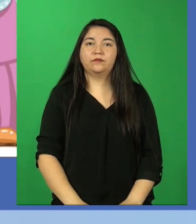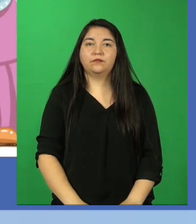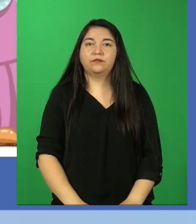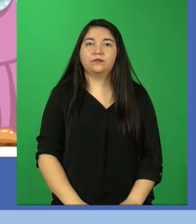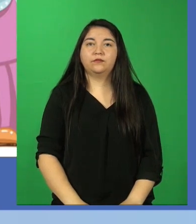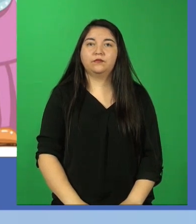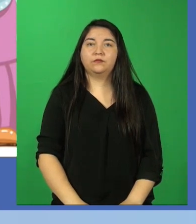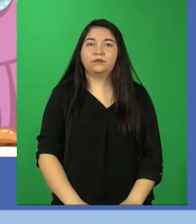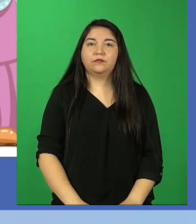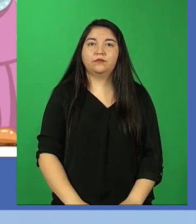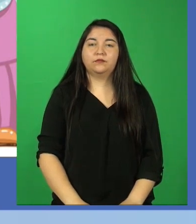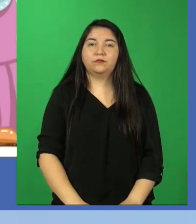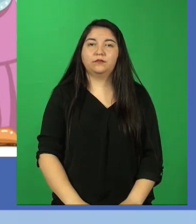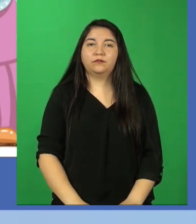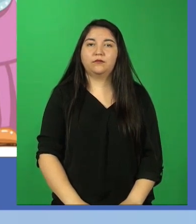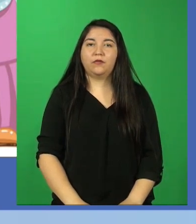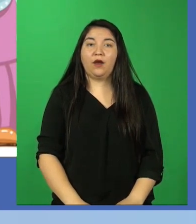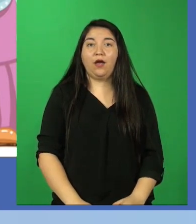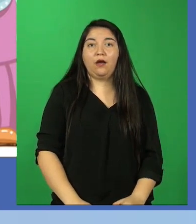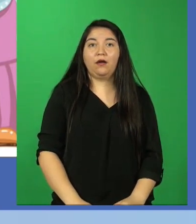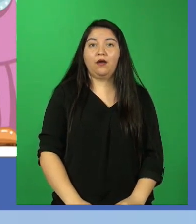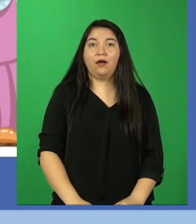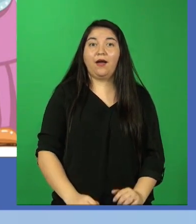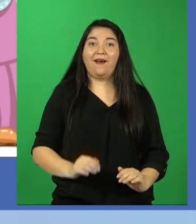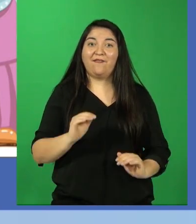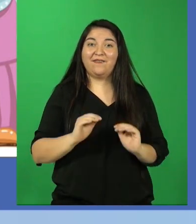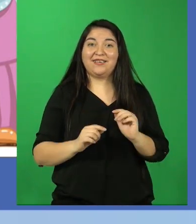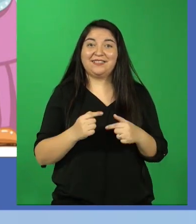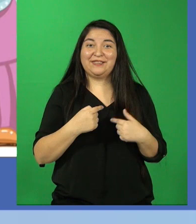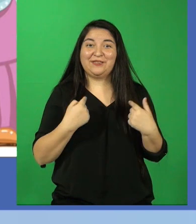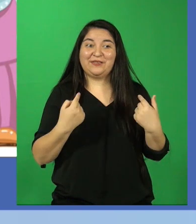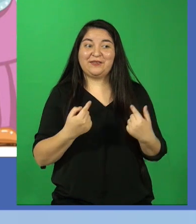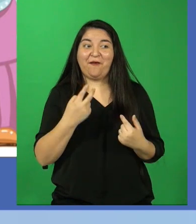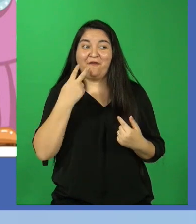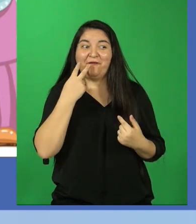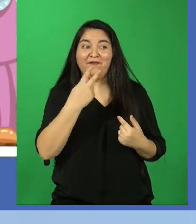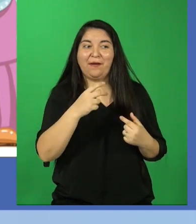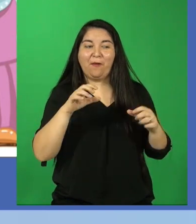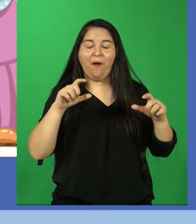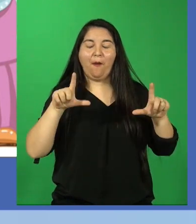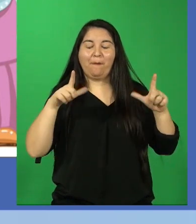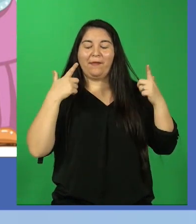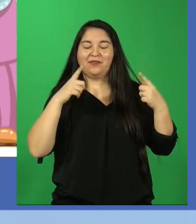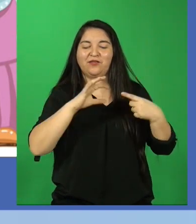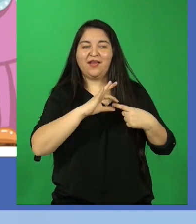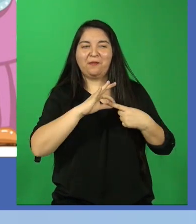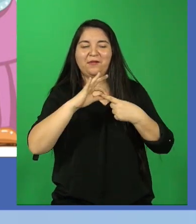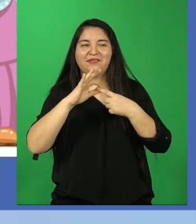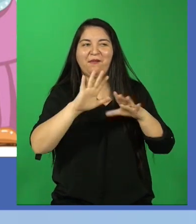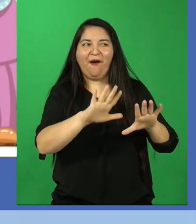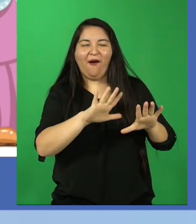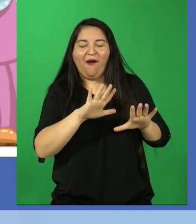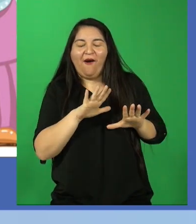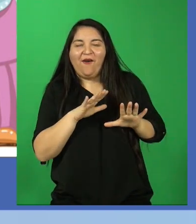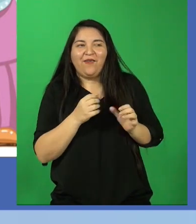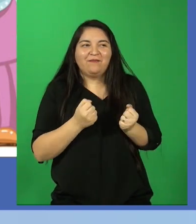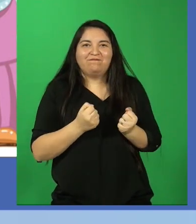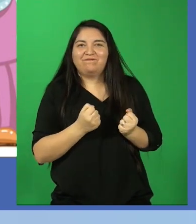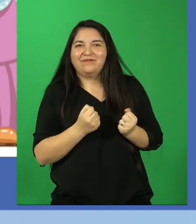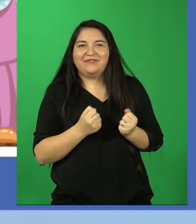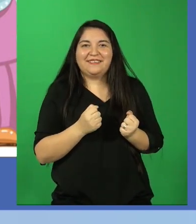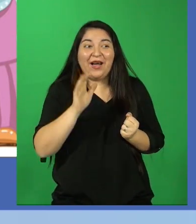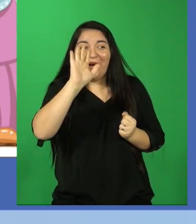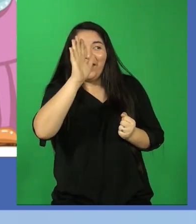somos fans de ese personaje principal. Lo